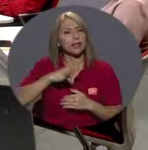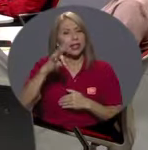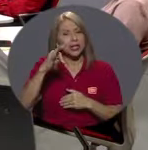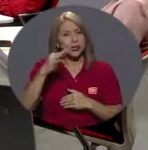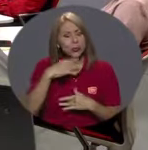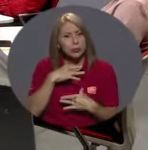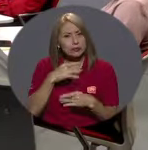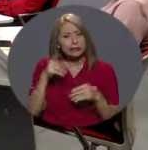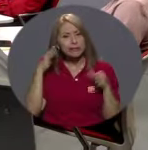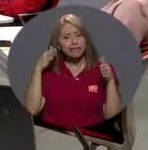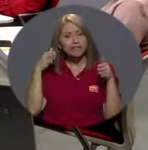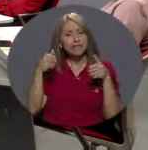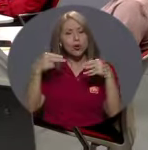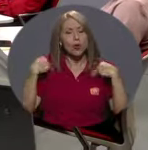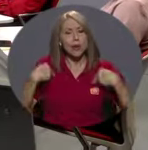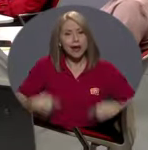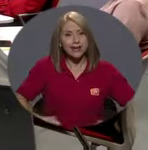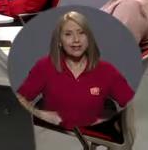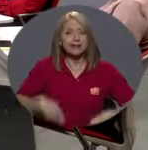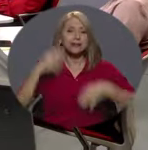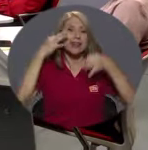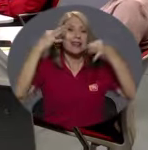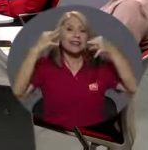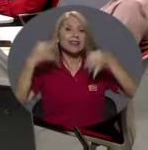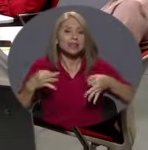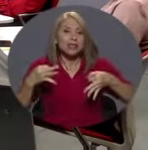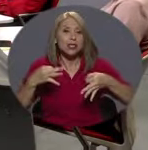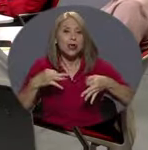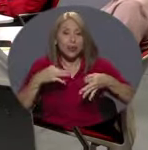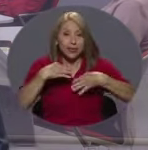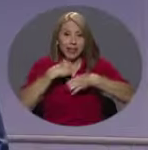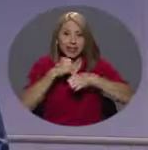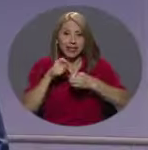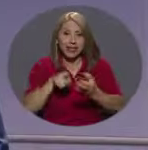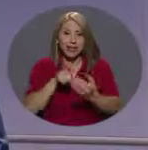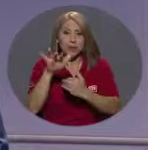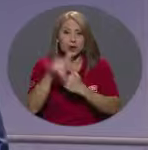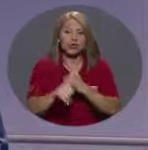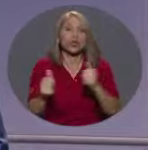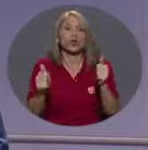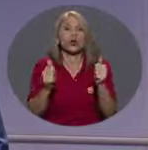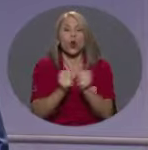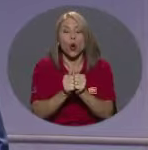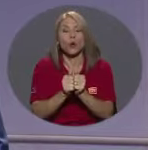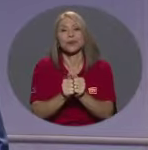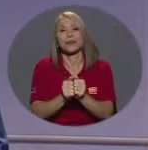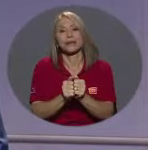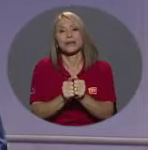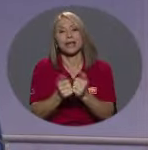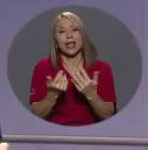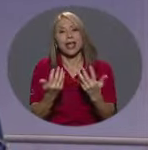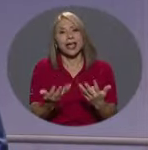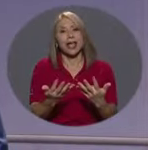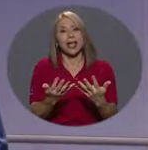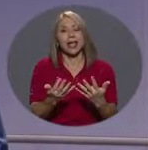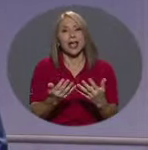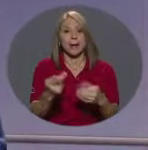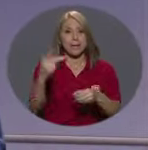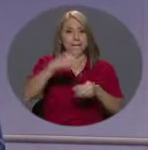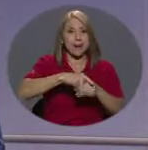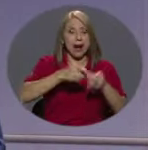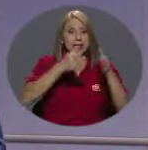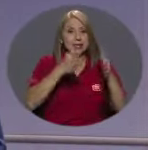en su espíritu humanista, decidió incursionar en este proyecto con la alianza